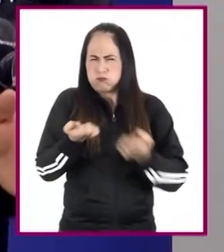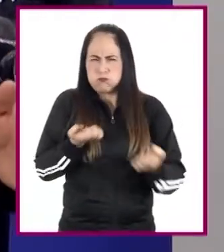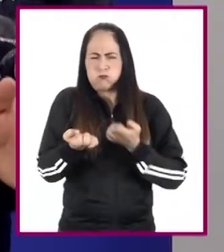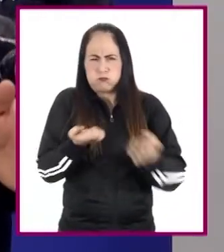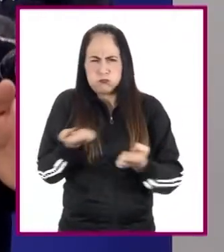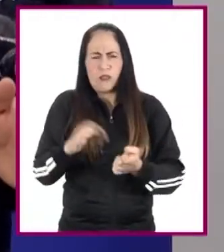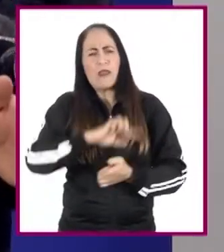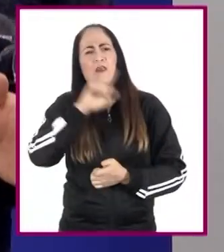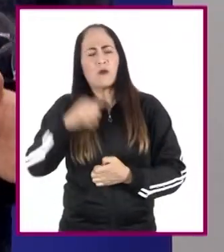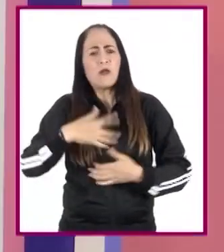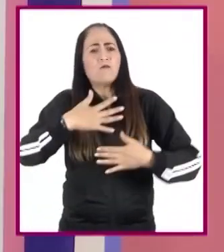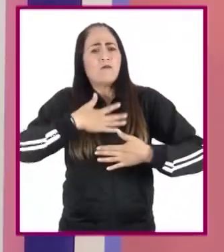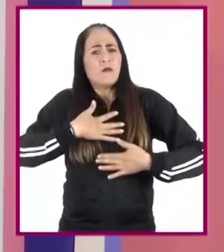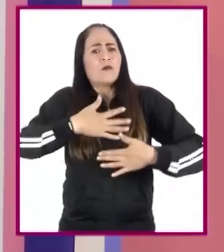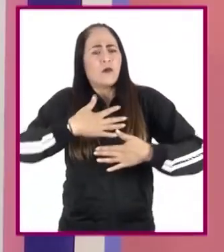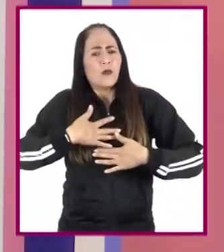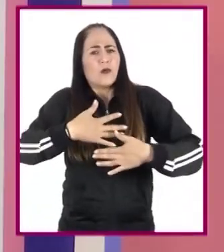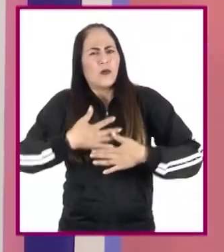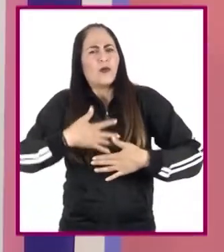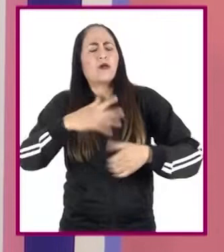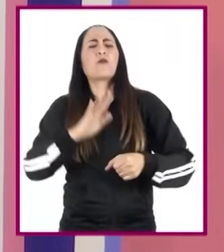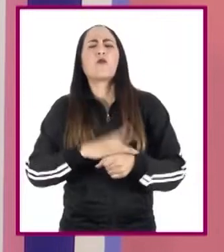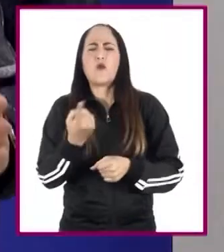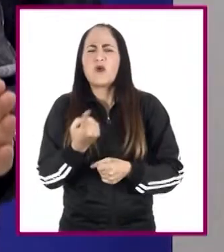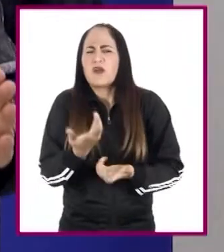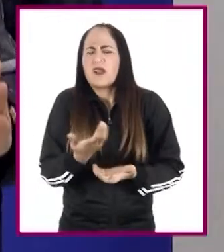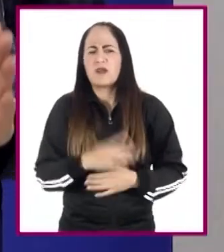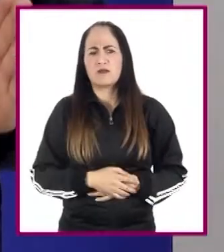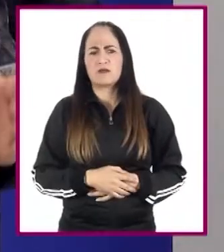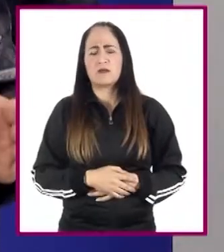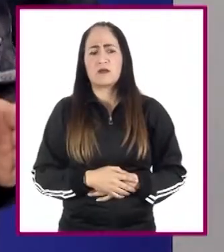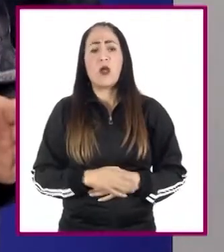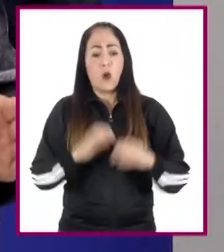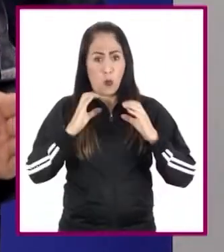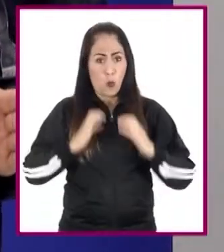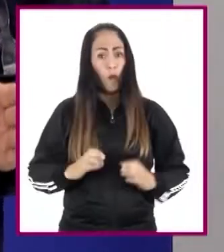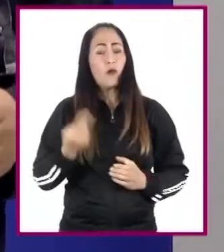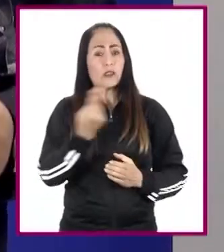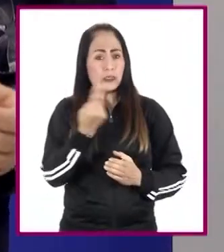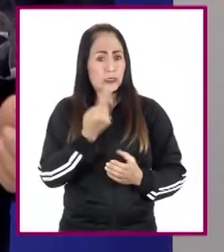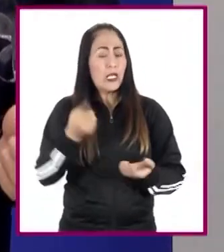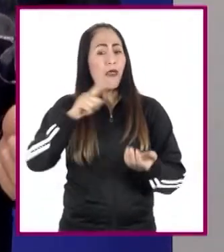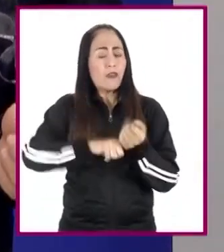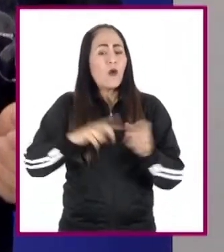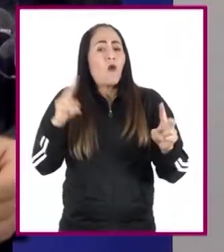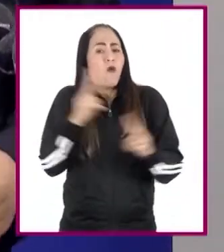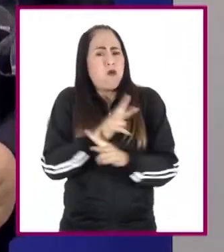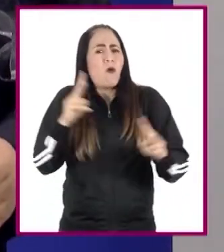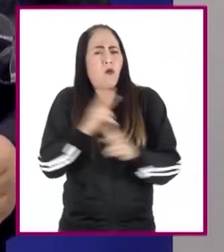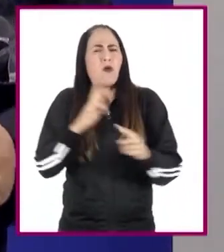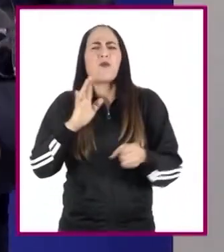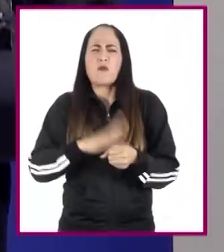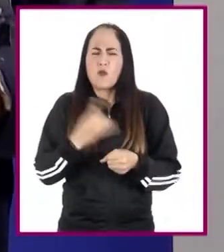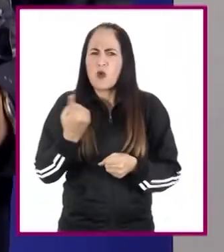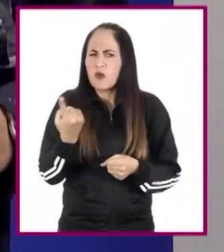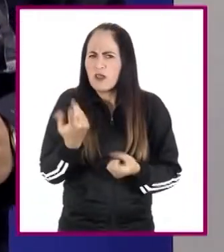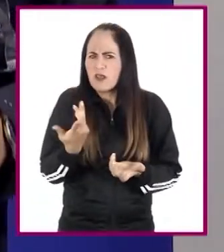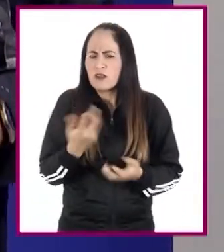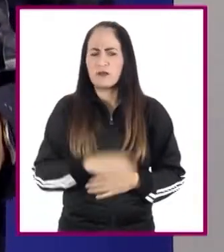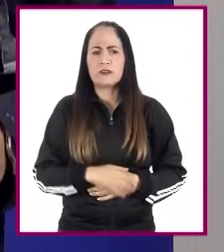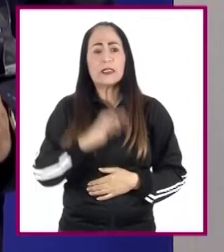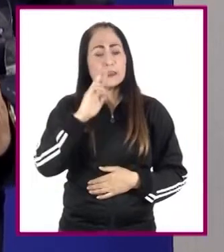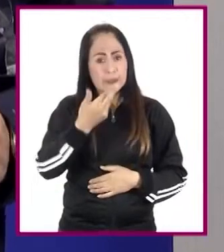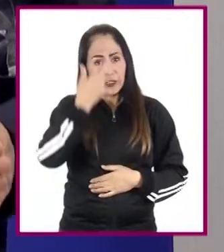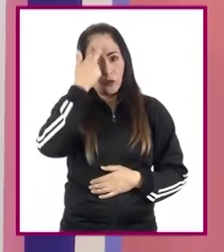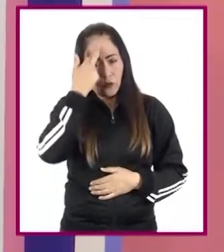que respiran más rápido. ¿Por qué será? Su cuerpo necesita más oxígeno. ¿Pero por qué? Recuerden que una